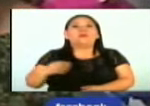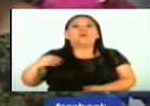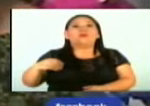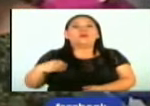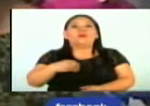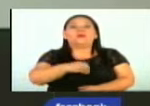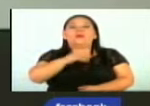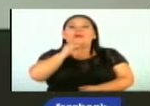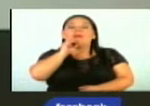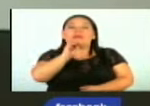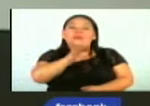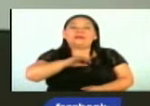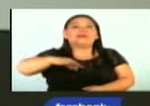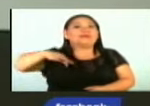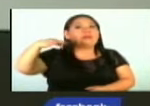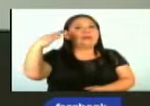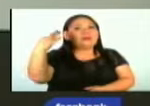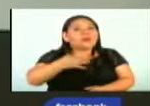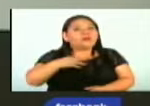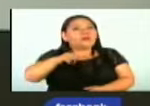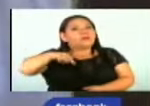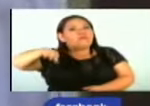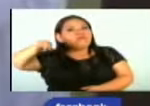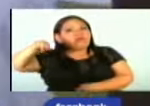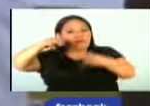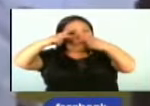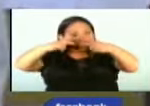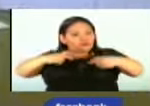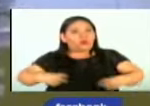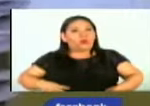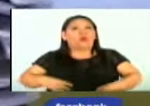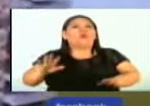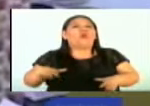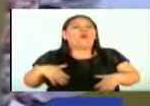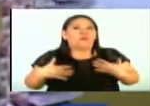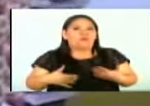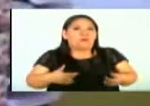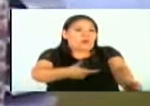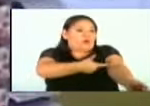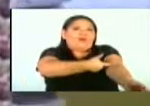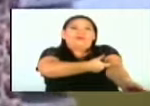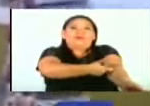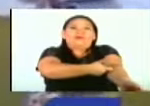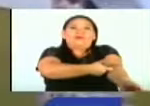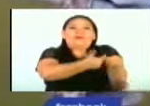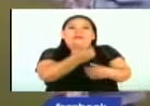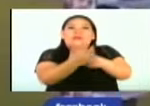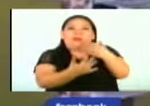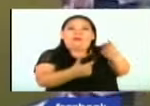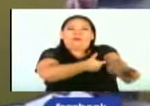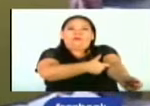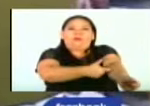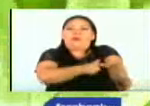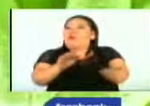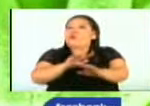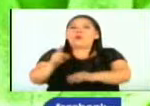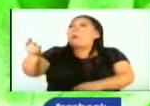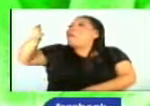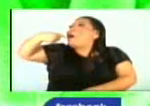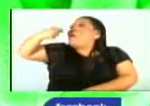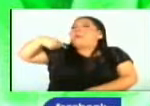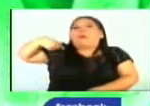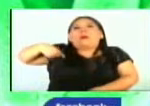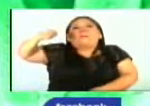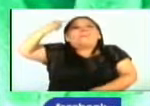dicen que es sumamente importante realizarse una prueba de sangre de presentar estos síntomas y evitar automedicarse con